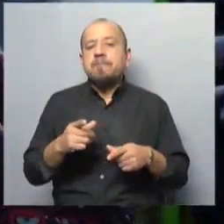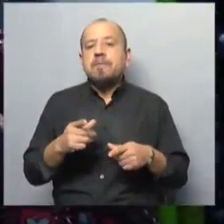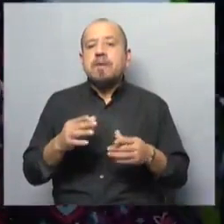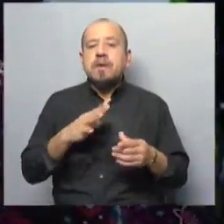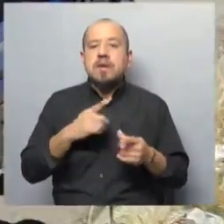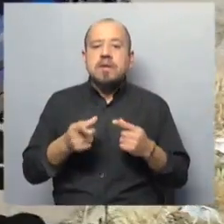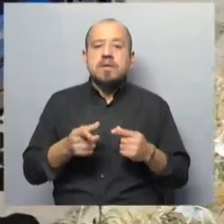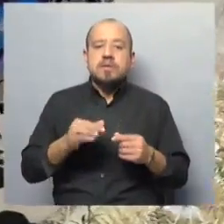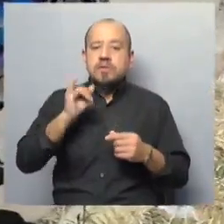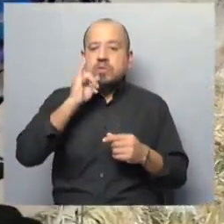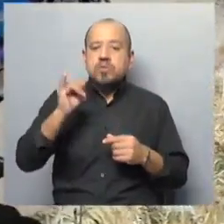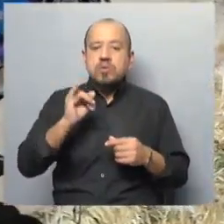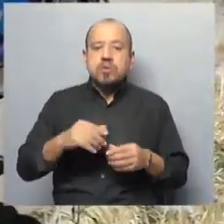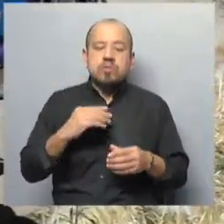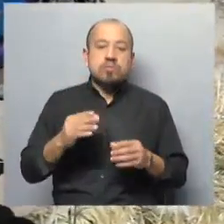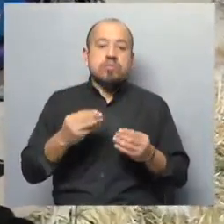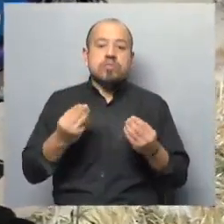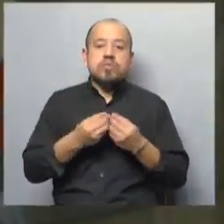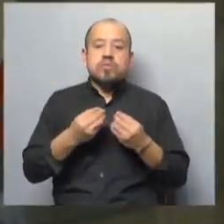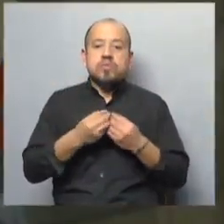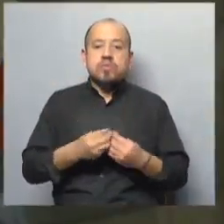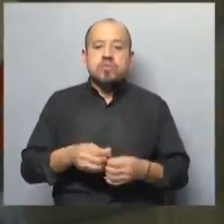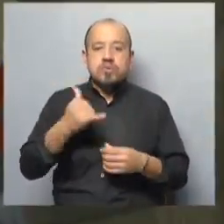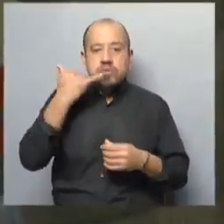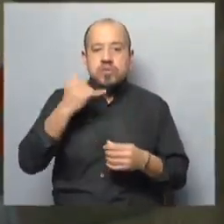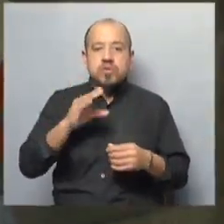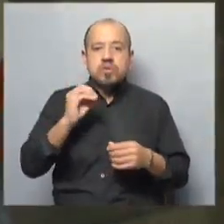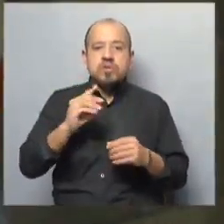que sean denunciados como desbordados a través de el teléfono